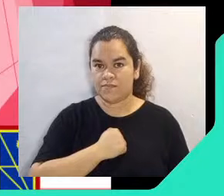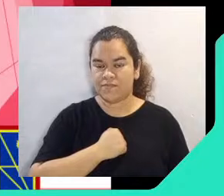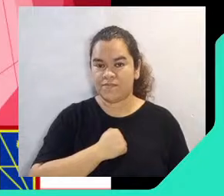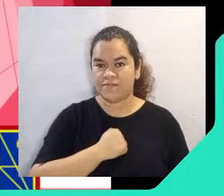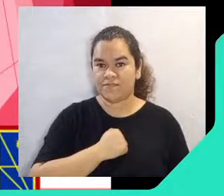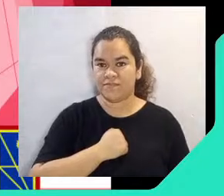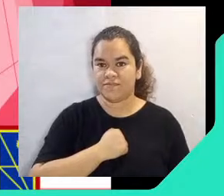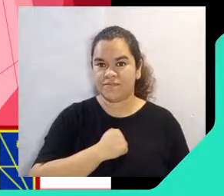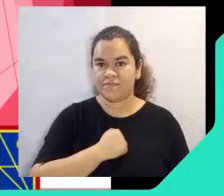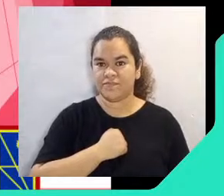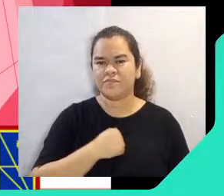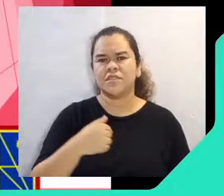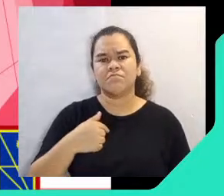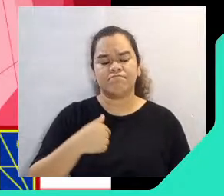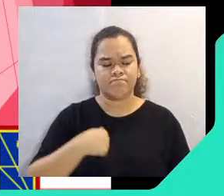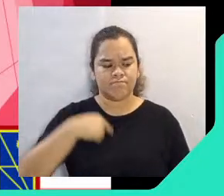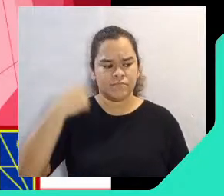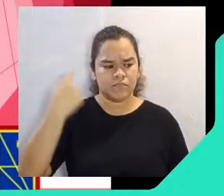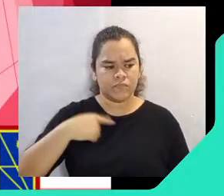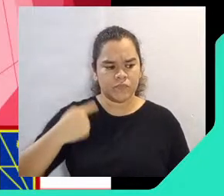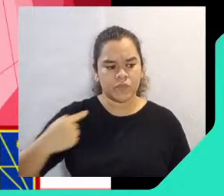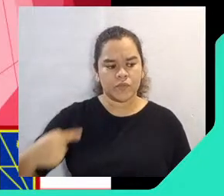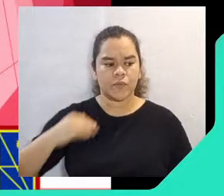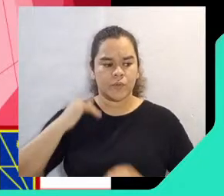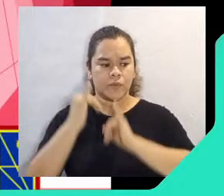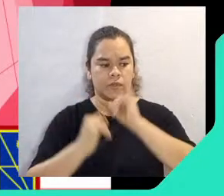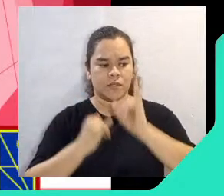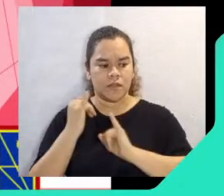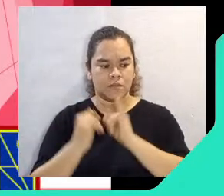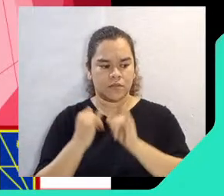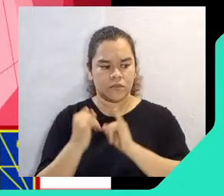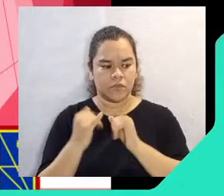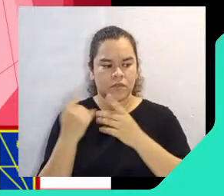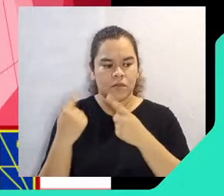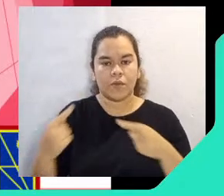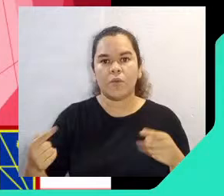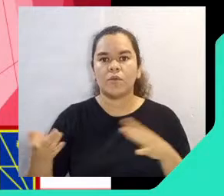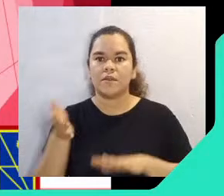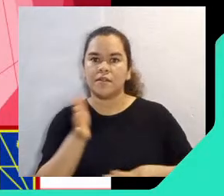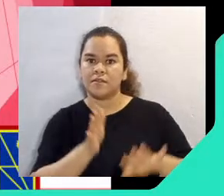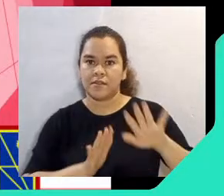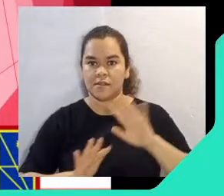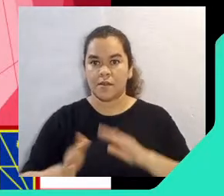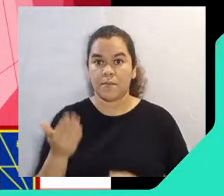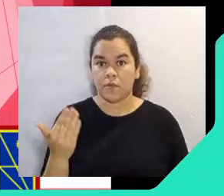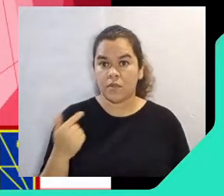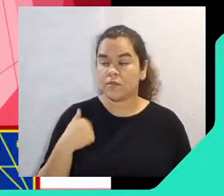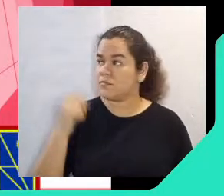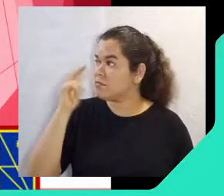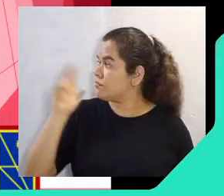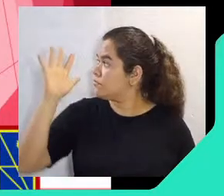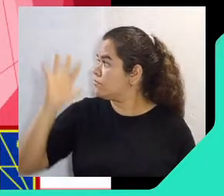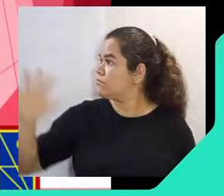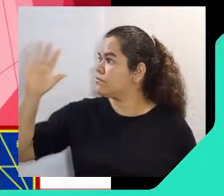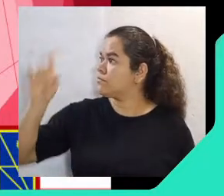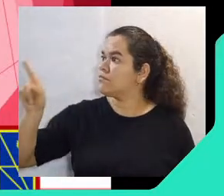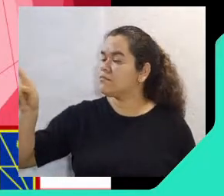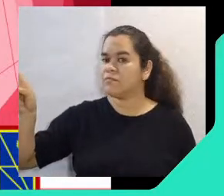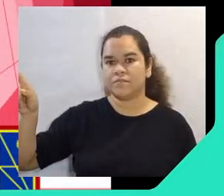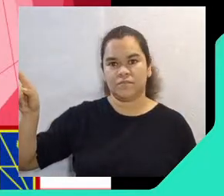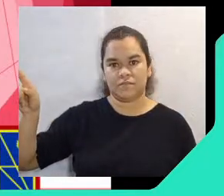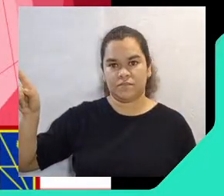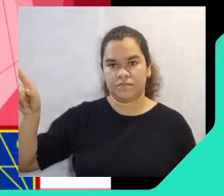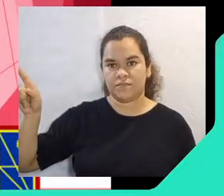poco de los eventos que como estudiantes podemos participar. Acá podemos ver en la imagen un evento